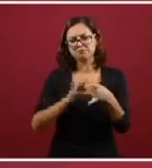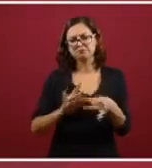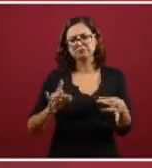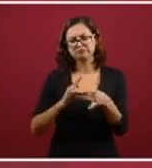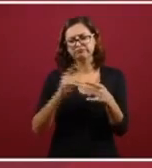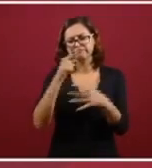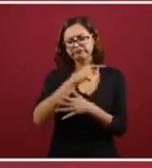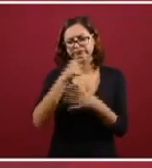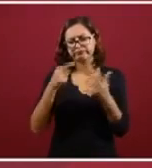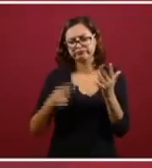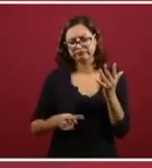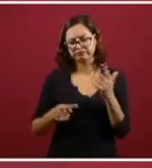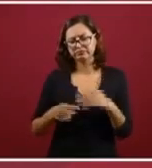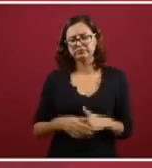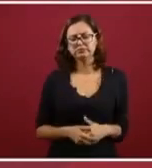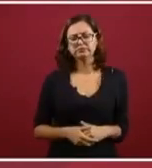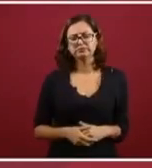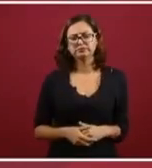hubo